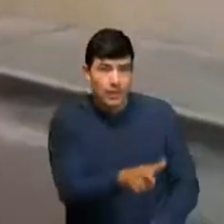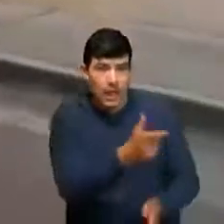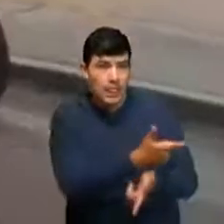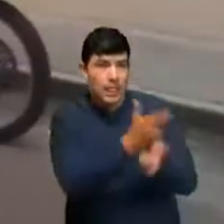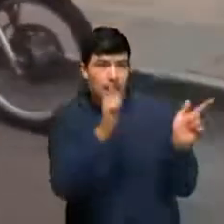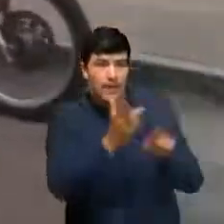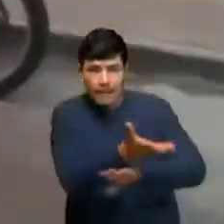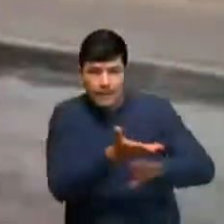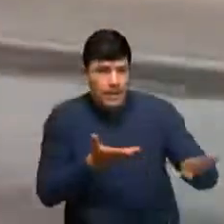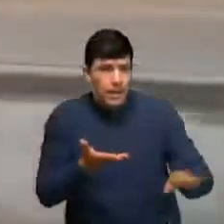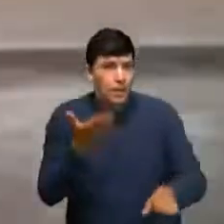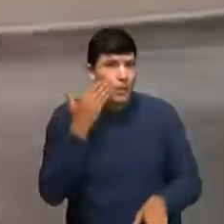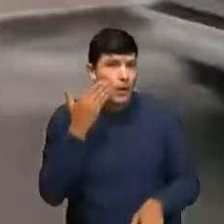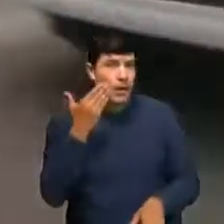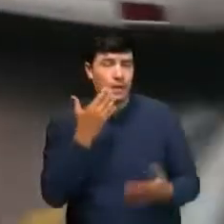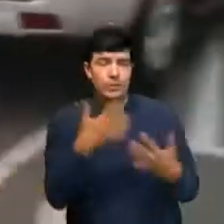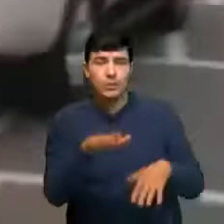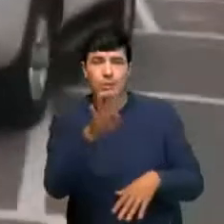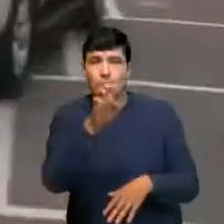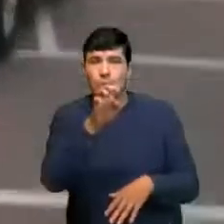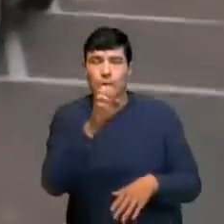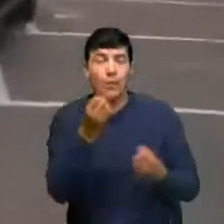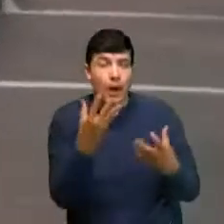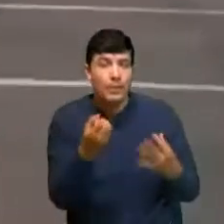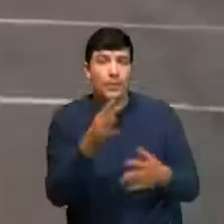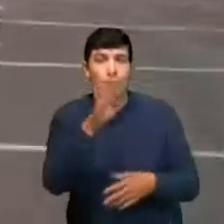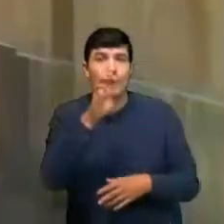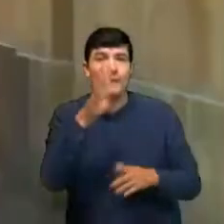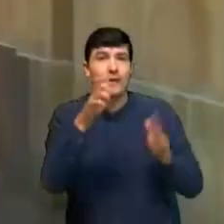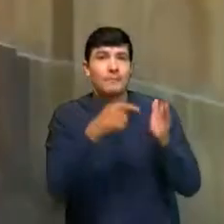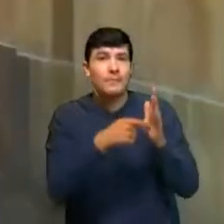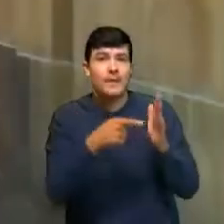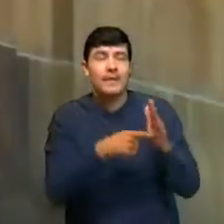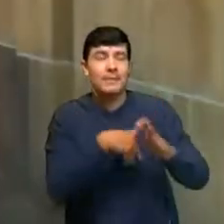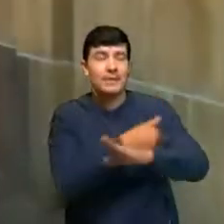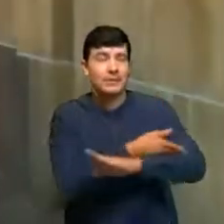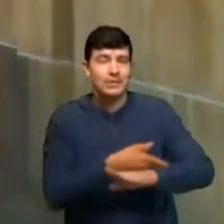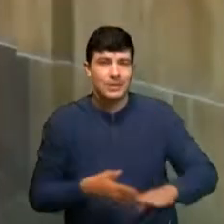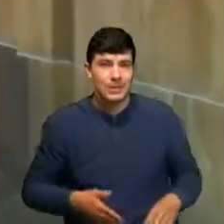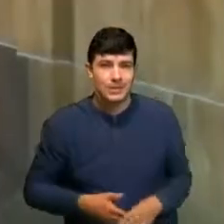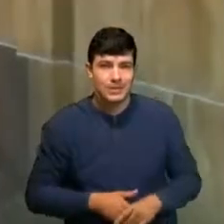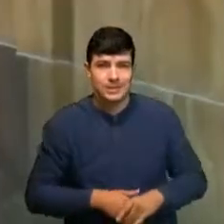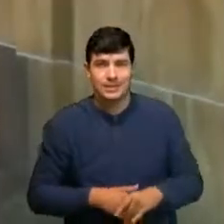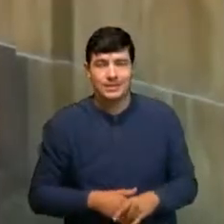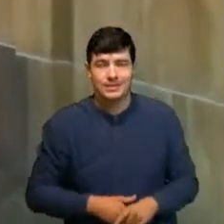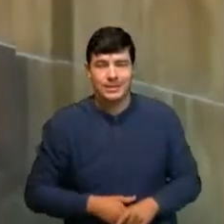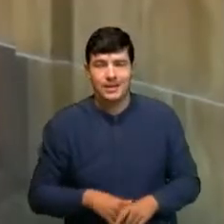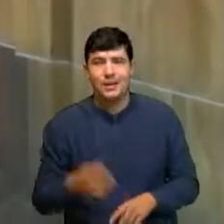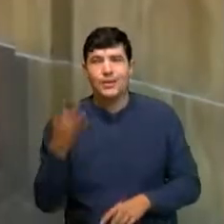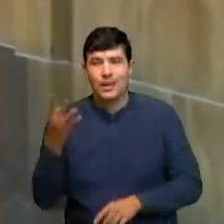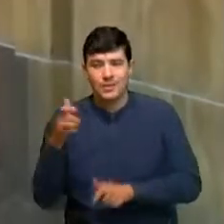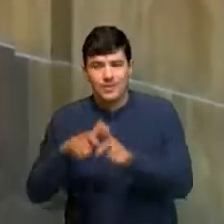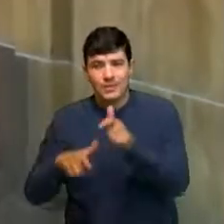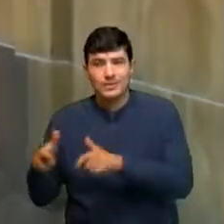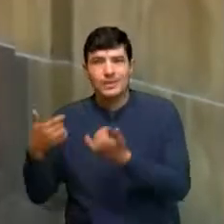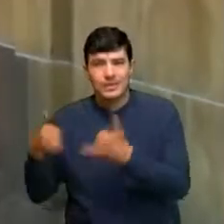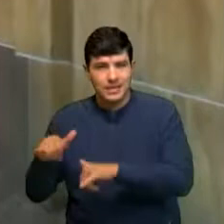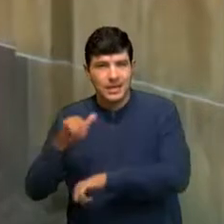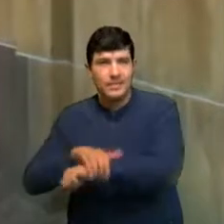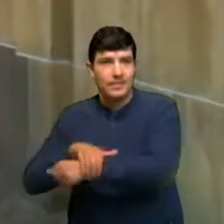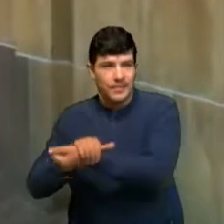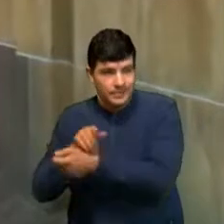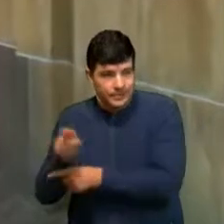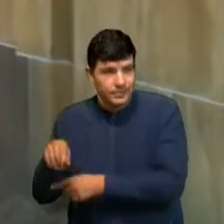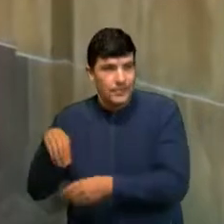secuestradores exigían 9.000 millones de pesos. Por este hecho, cuatro personas se encuentran ya privadas de la